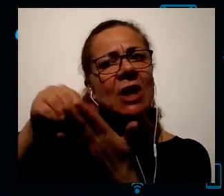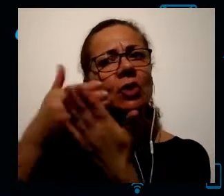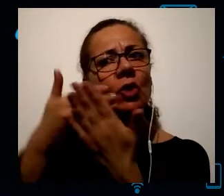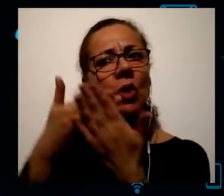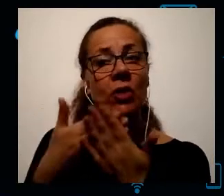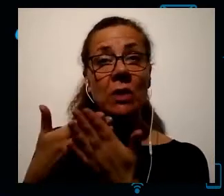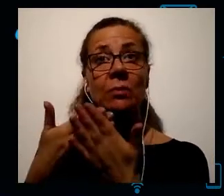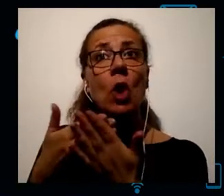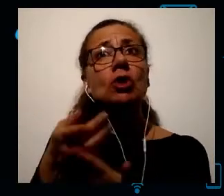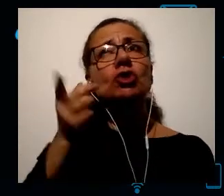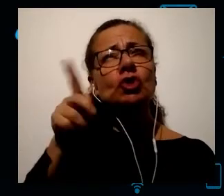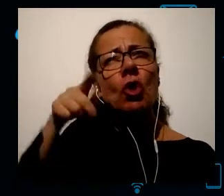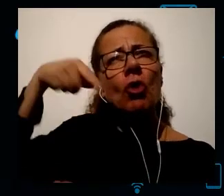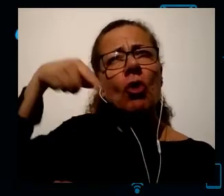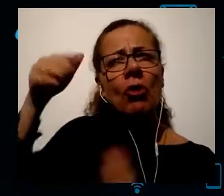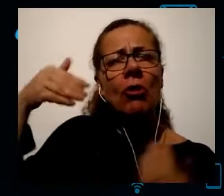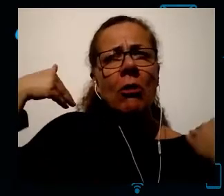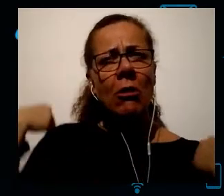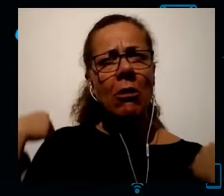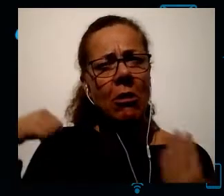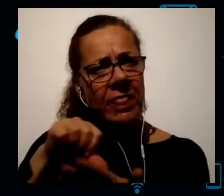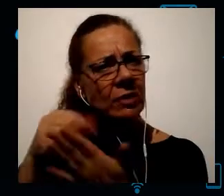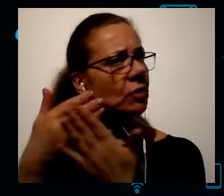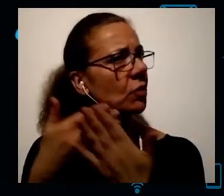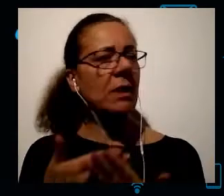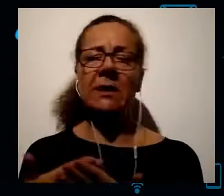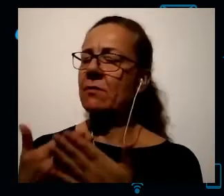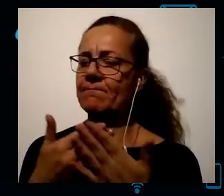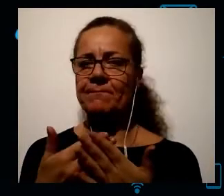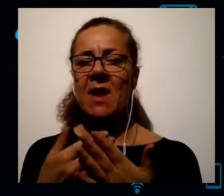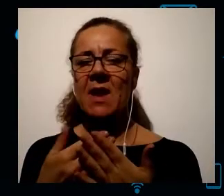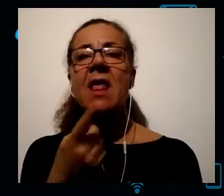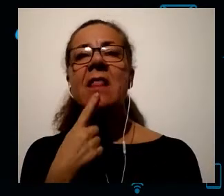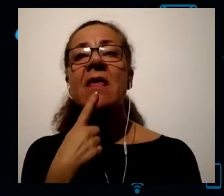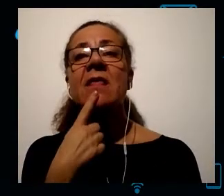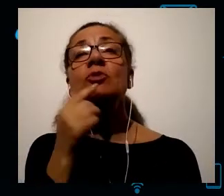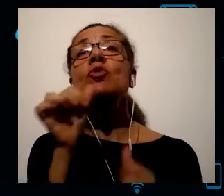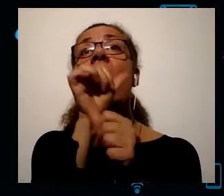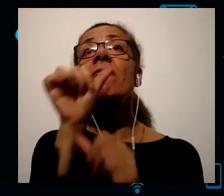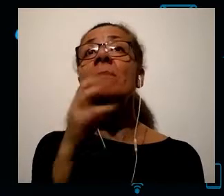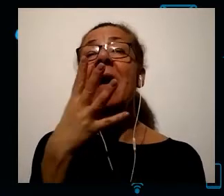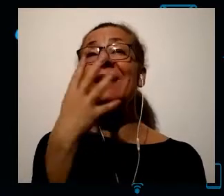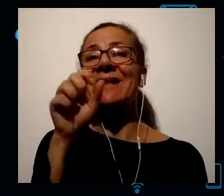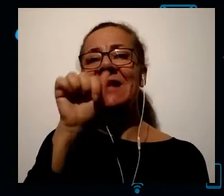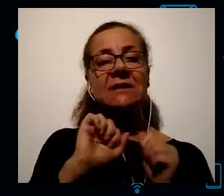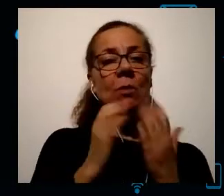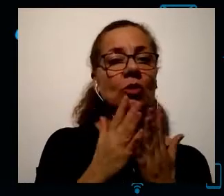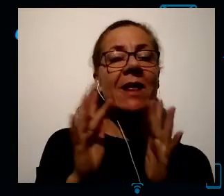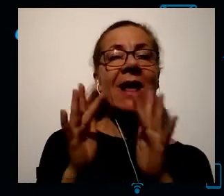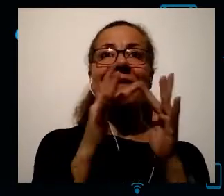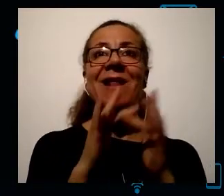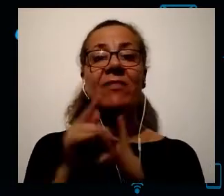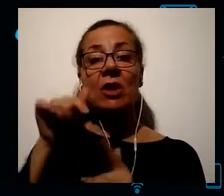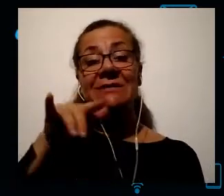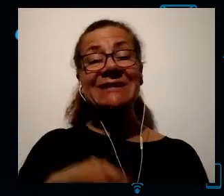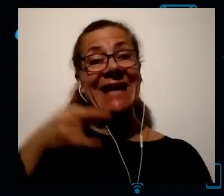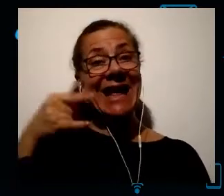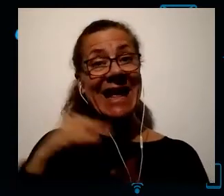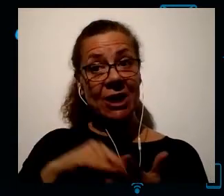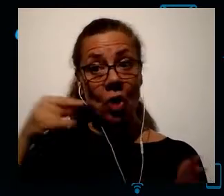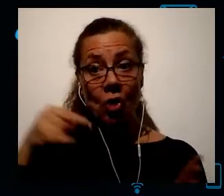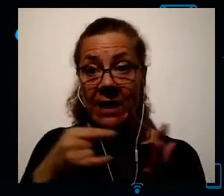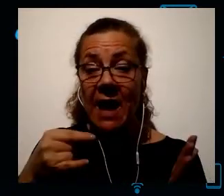sólo responsabilidad de los centros educativos que hablamos de una manera de entender el mundo en el que vivimos de relacionarnos con la tecnología